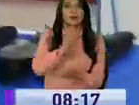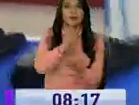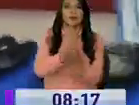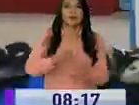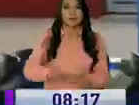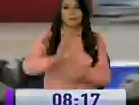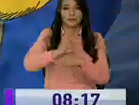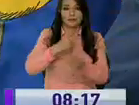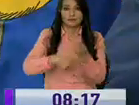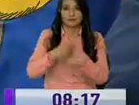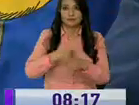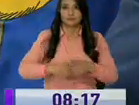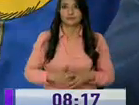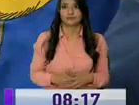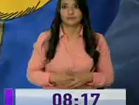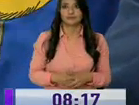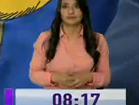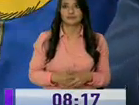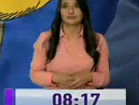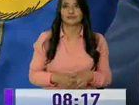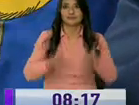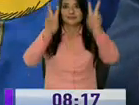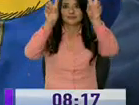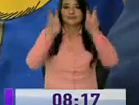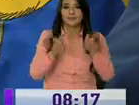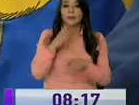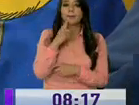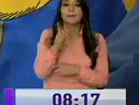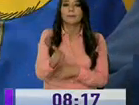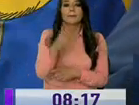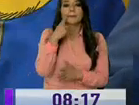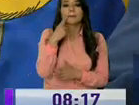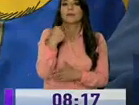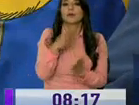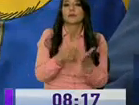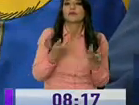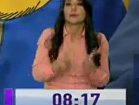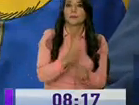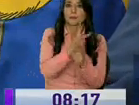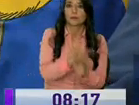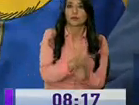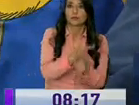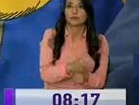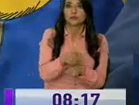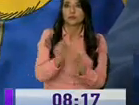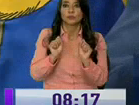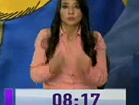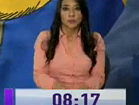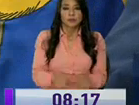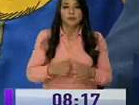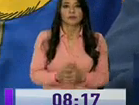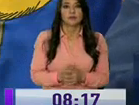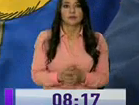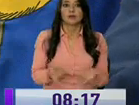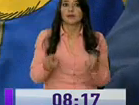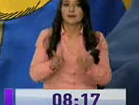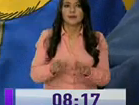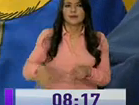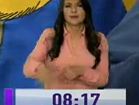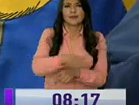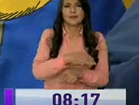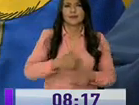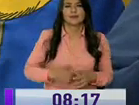vive el mercado. Para el tema de maternidad y paternidad, para que puedan tener también una protección en este sentido. Facilidades para el teletrabajo que a